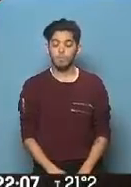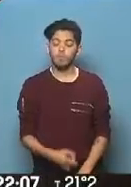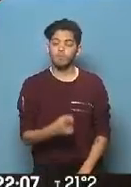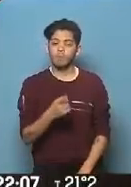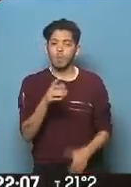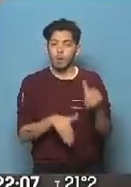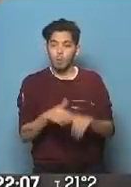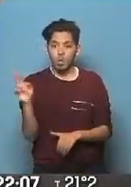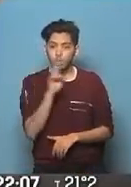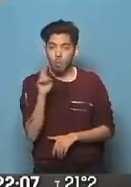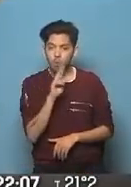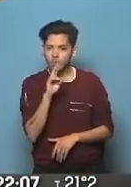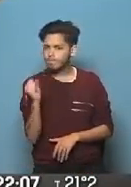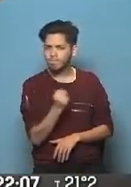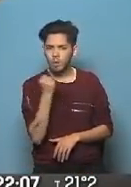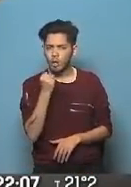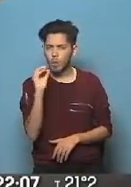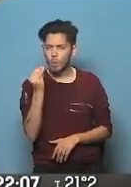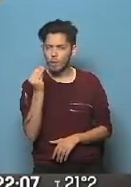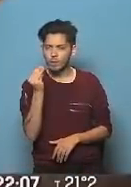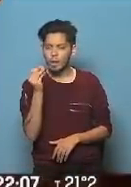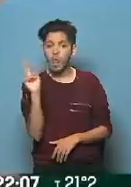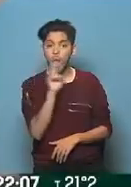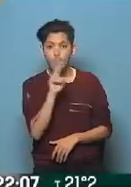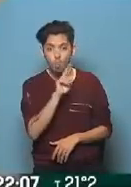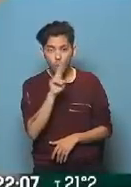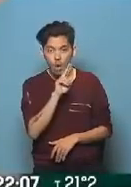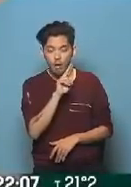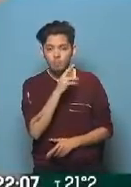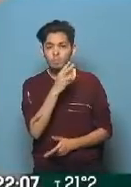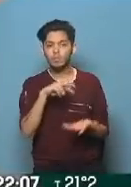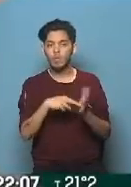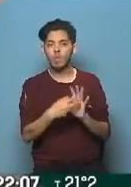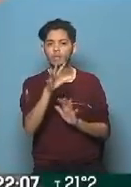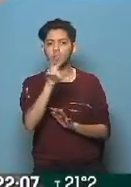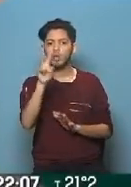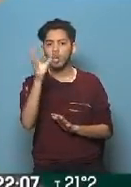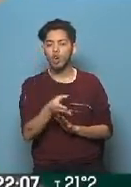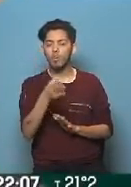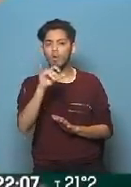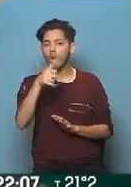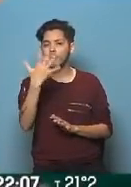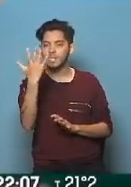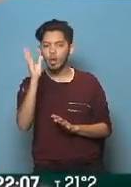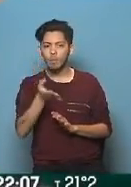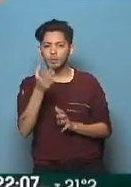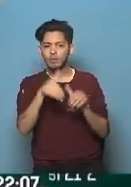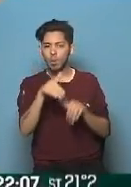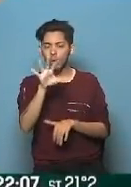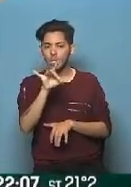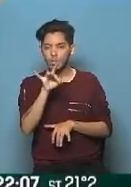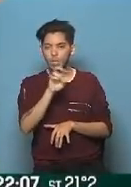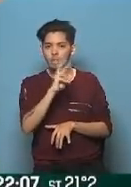voto femenino es clave en Brasil. Las mujeres representan el 52,5% del electorado.